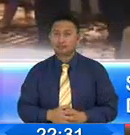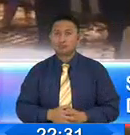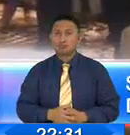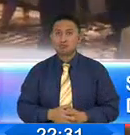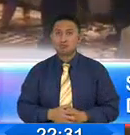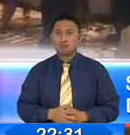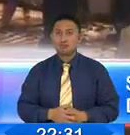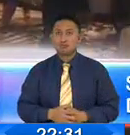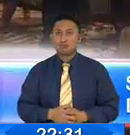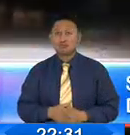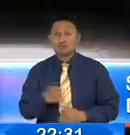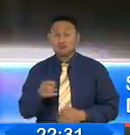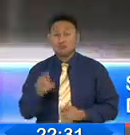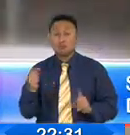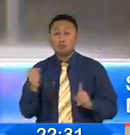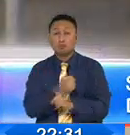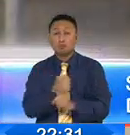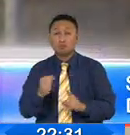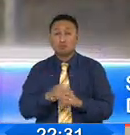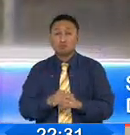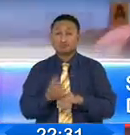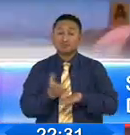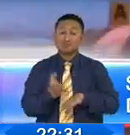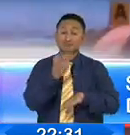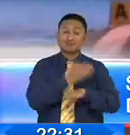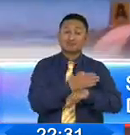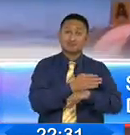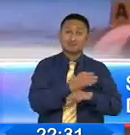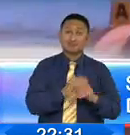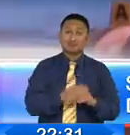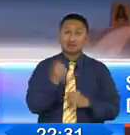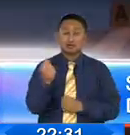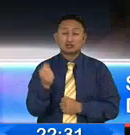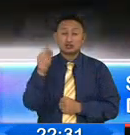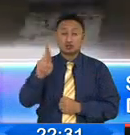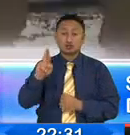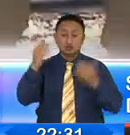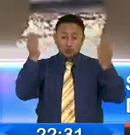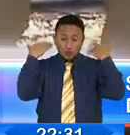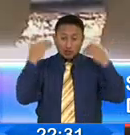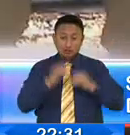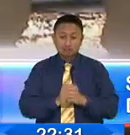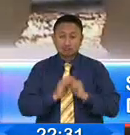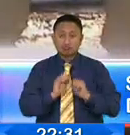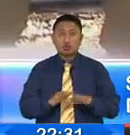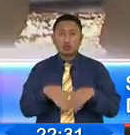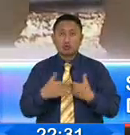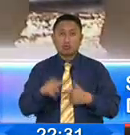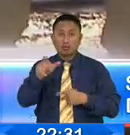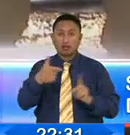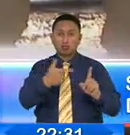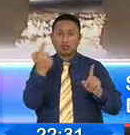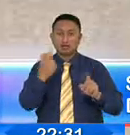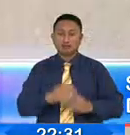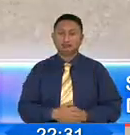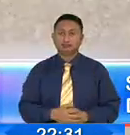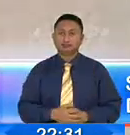Son hechos violentos registrados en las últimas semanas en el sur de Guayaquil, bajo el modus de sicariato.